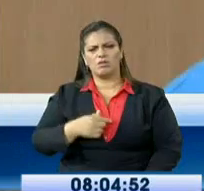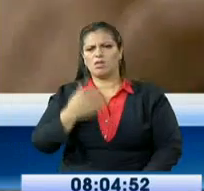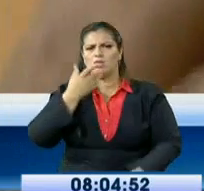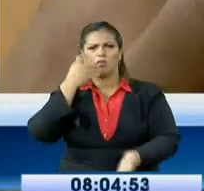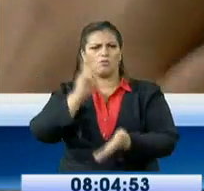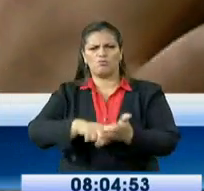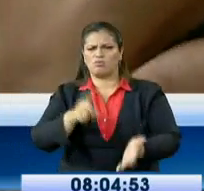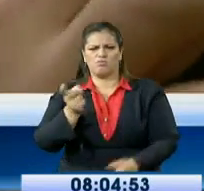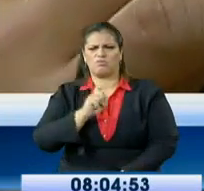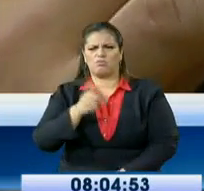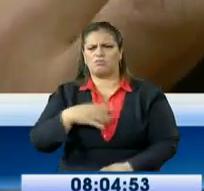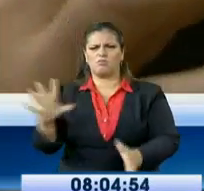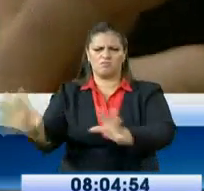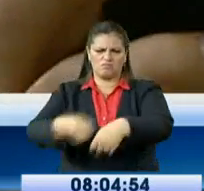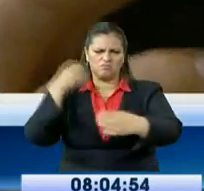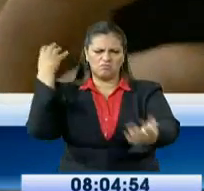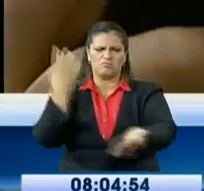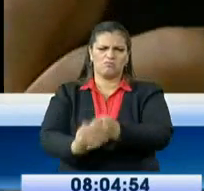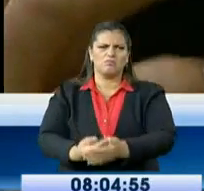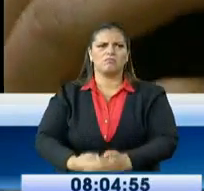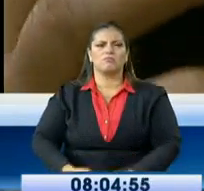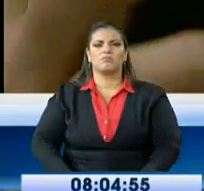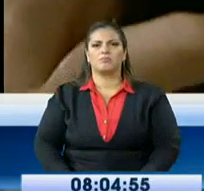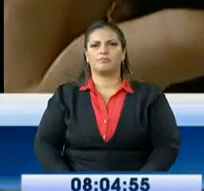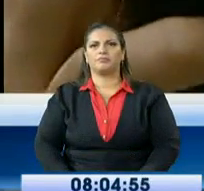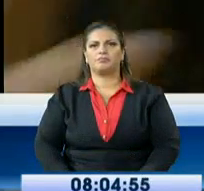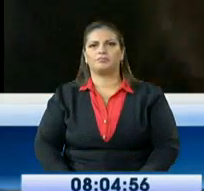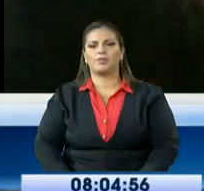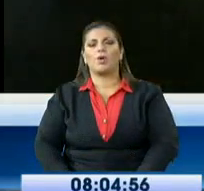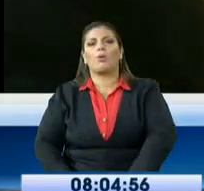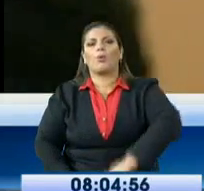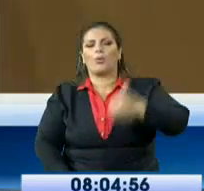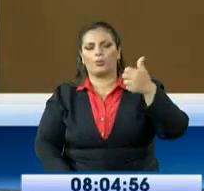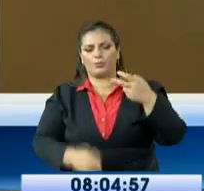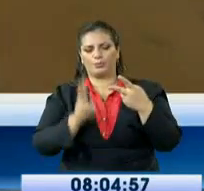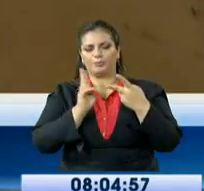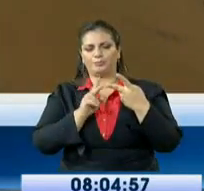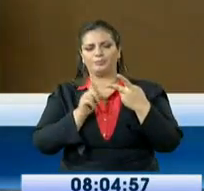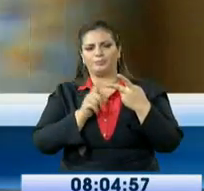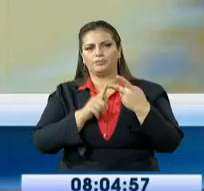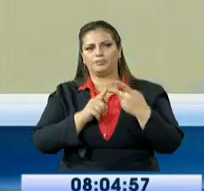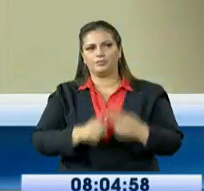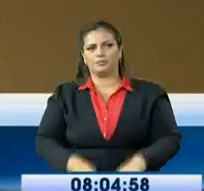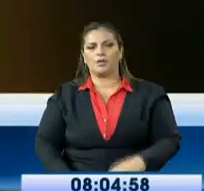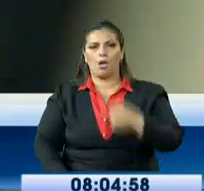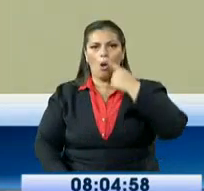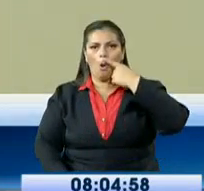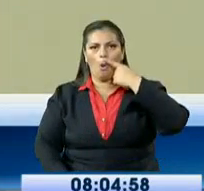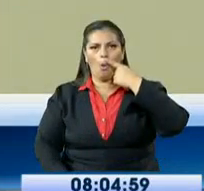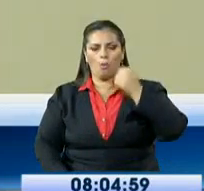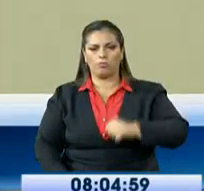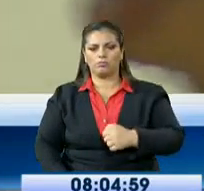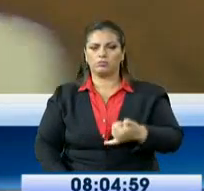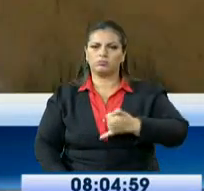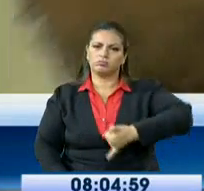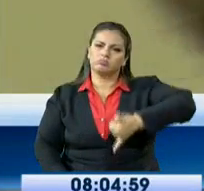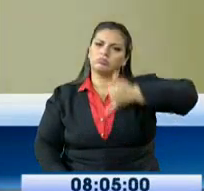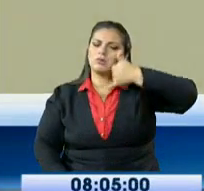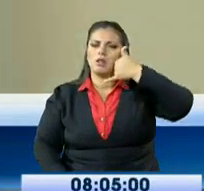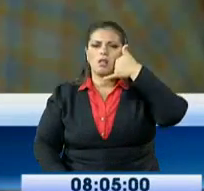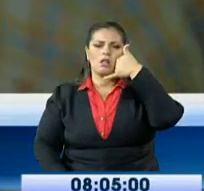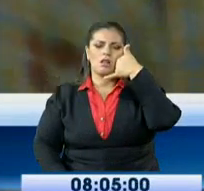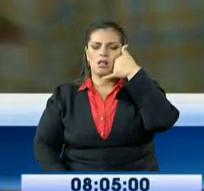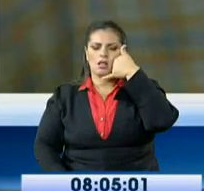cárcel. En otro caso, un hombre se enfrentó a dos antisociales al intentar resistirse al robo de su teléfono